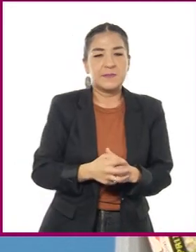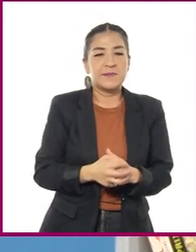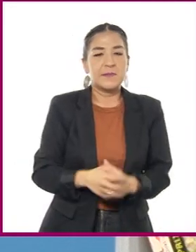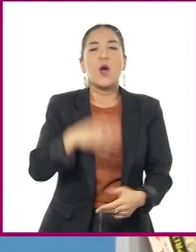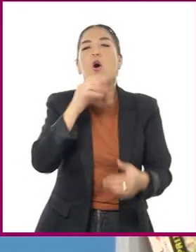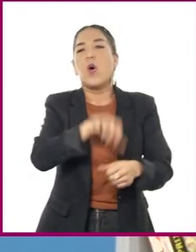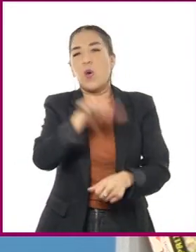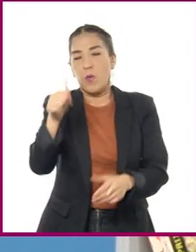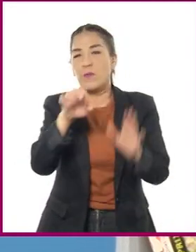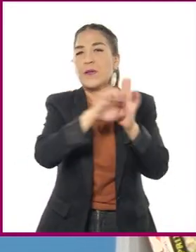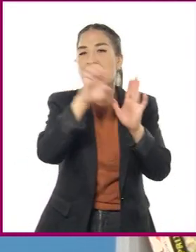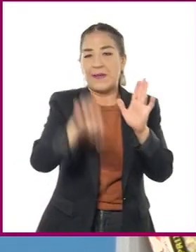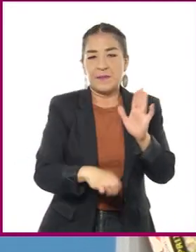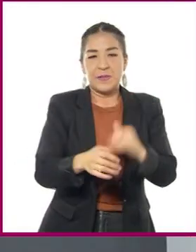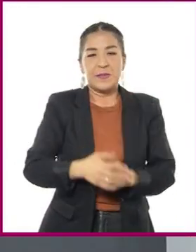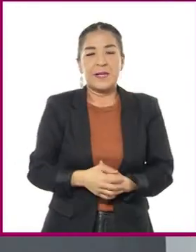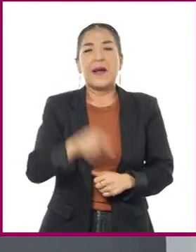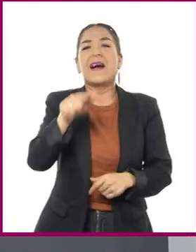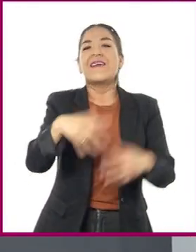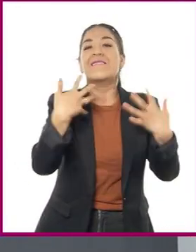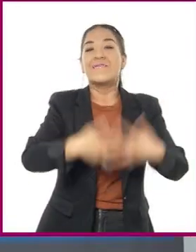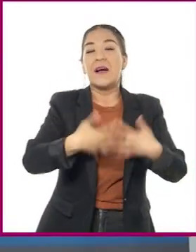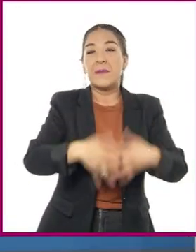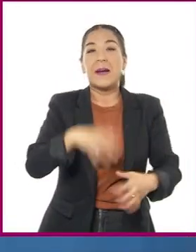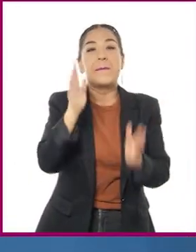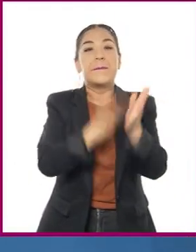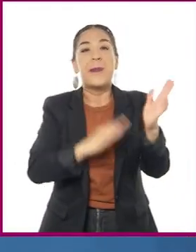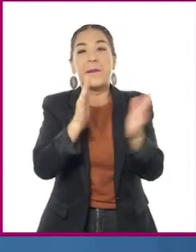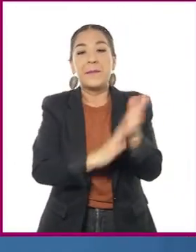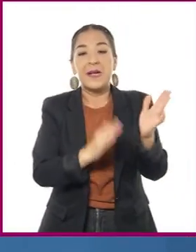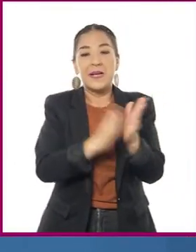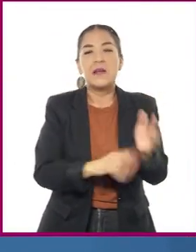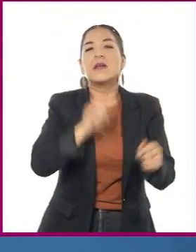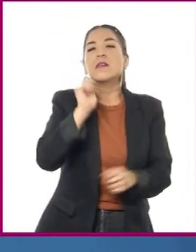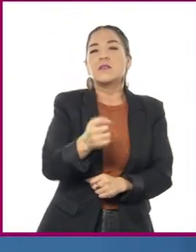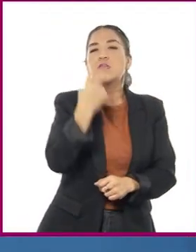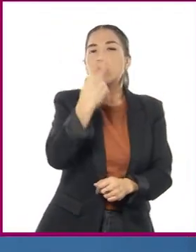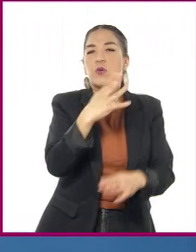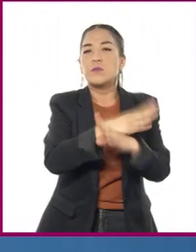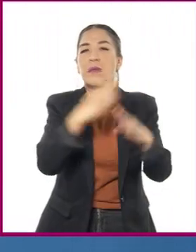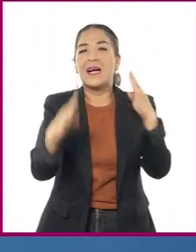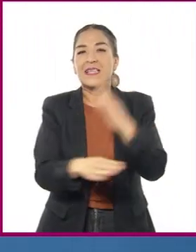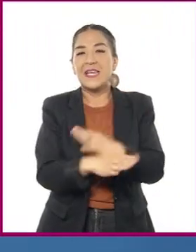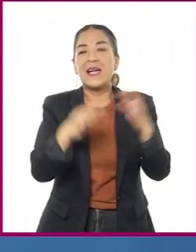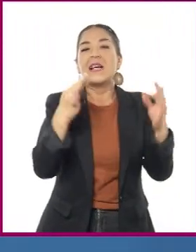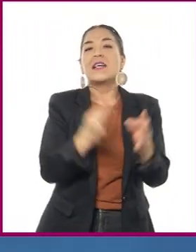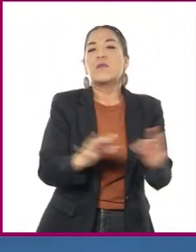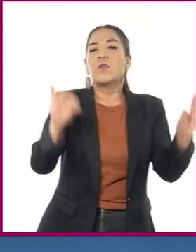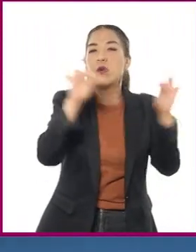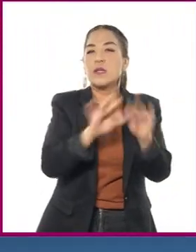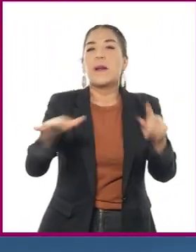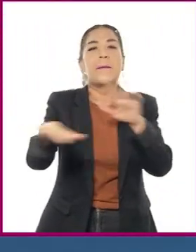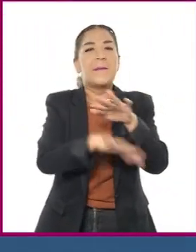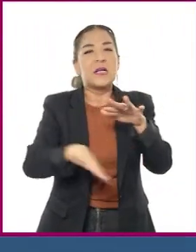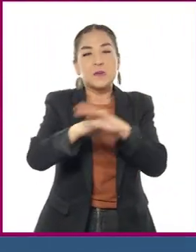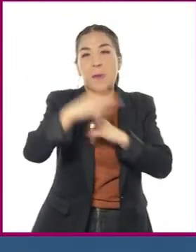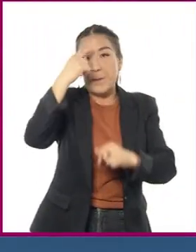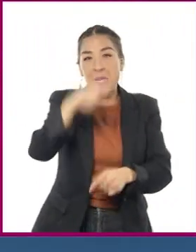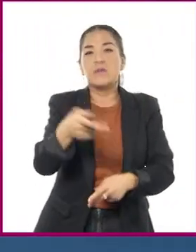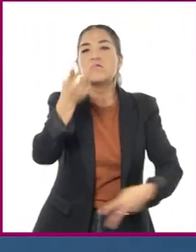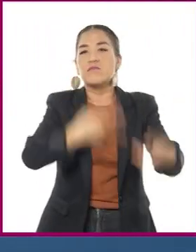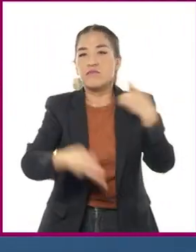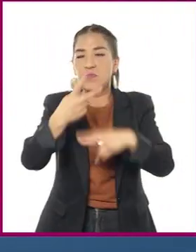otro ejemplo. La industria papelera requiere de dos materias primas básicas para su proceso